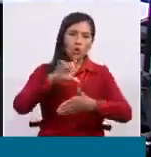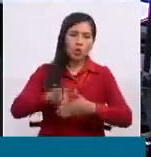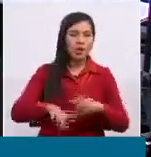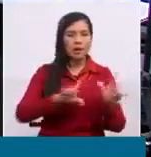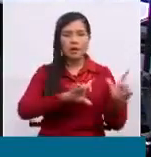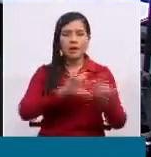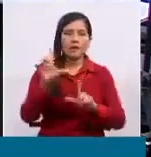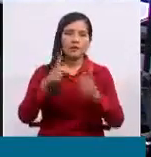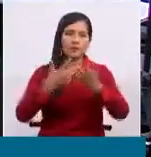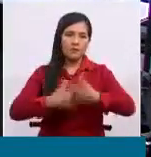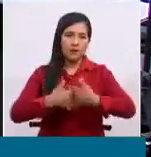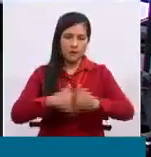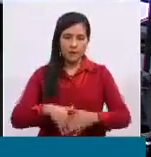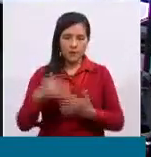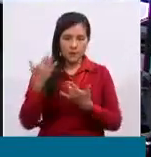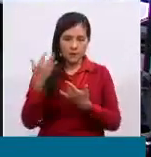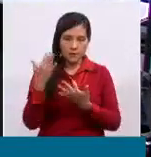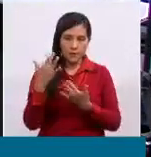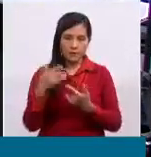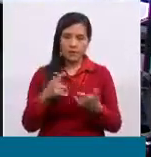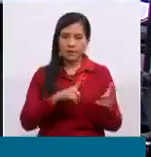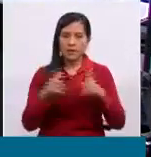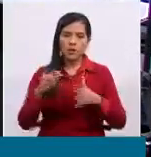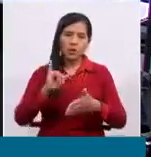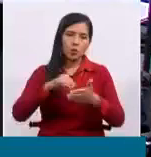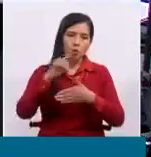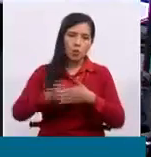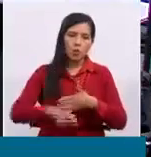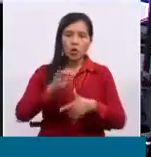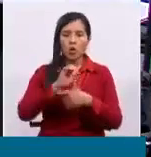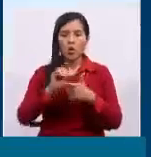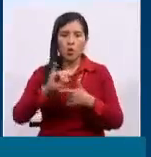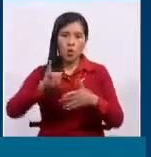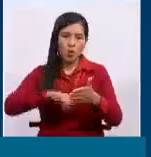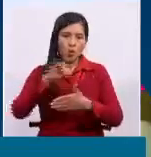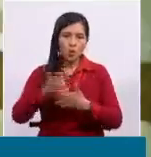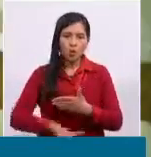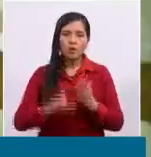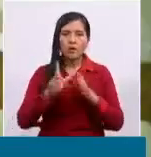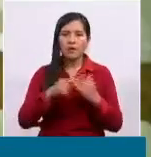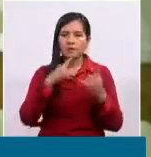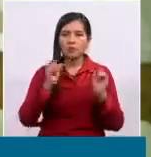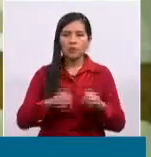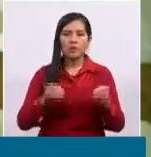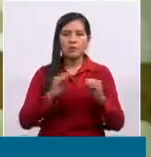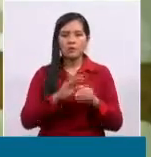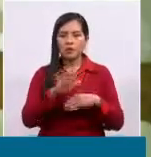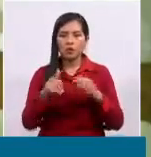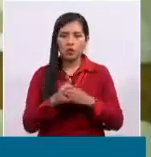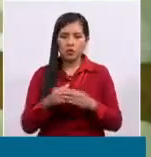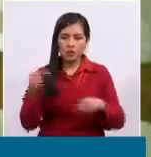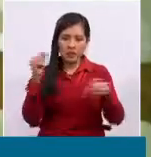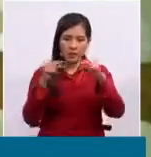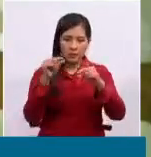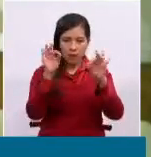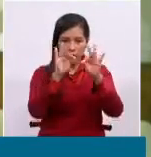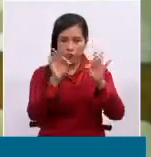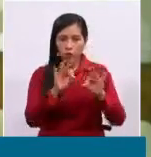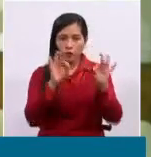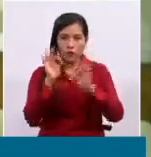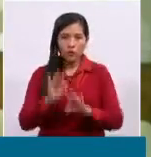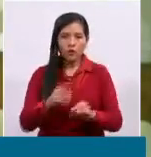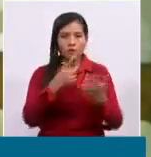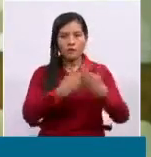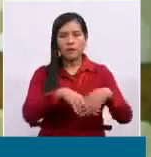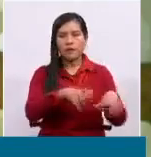en operación y ya podríamos contar con la oferta, lo que serían las diferentes variedades de formulaciones que nos entregará